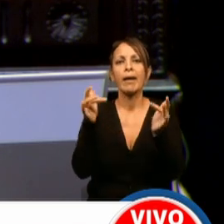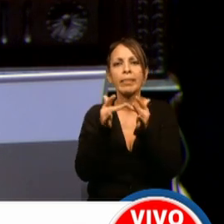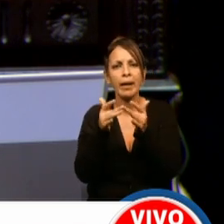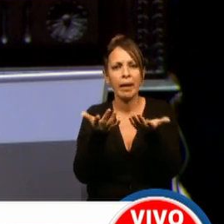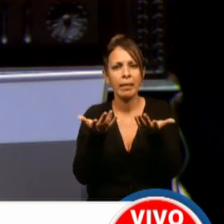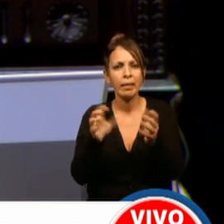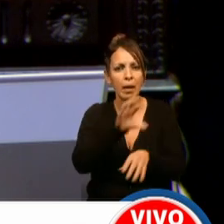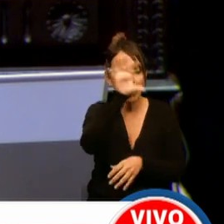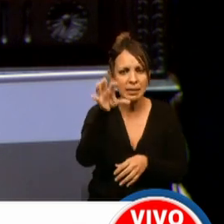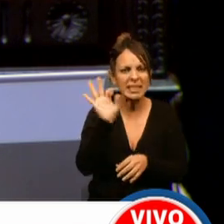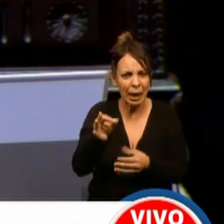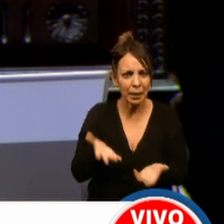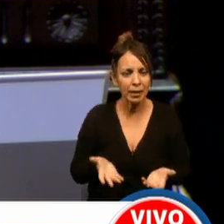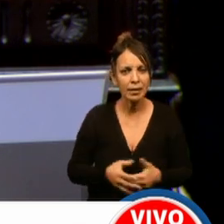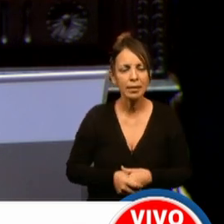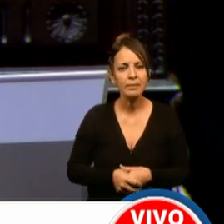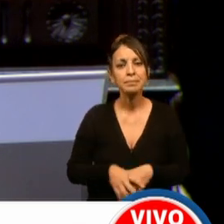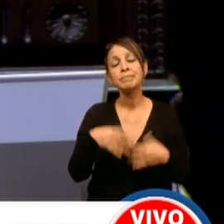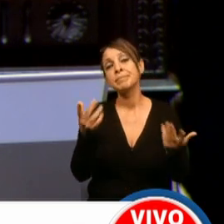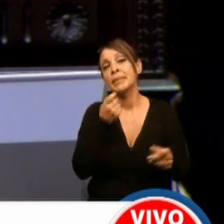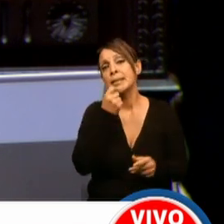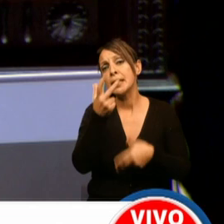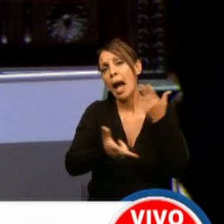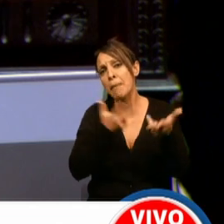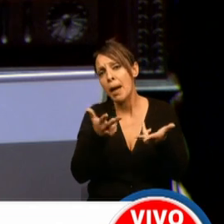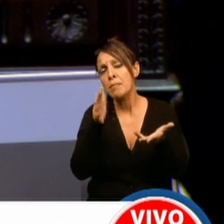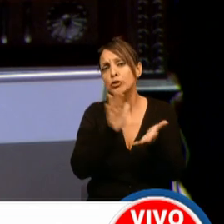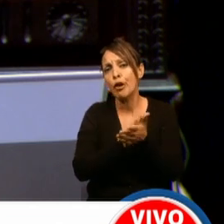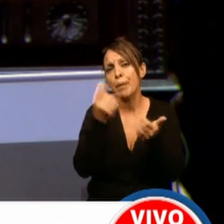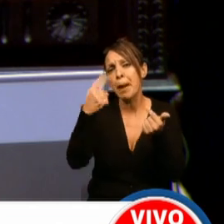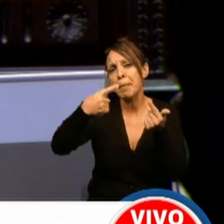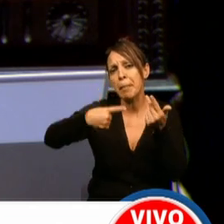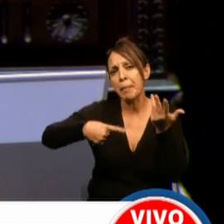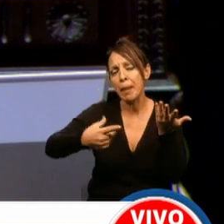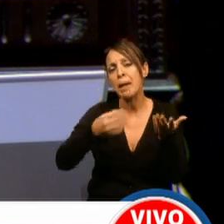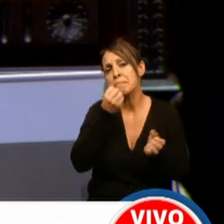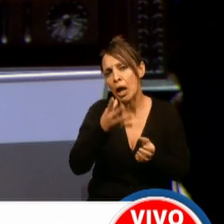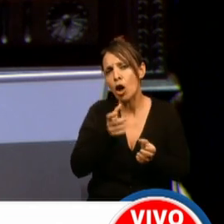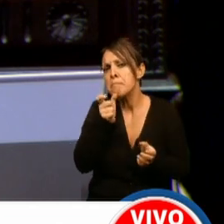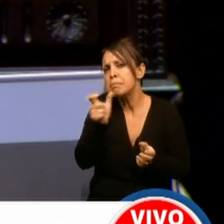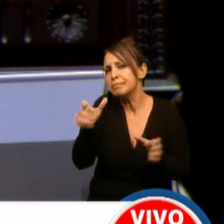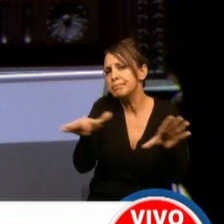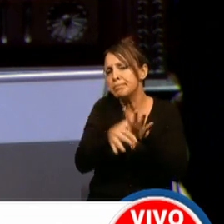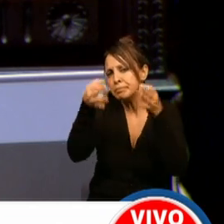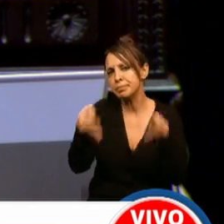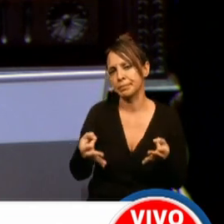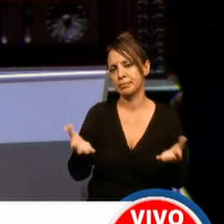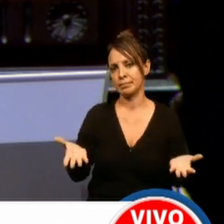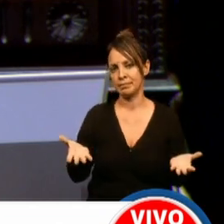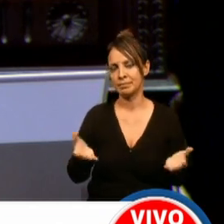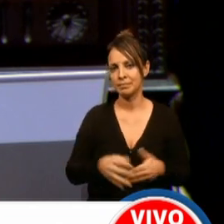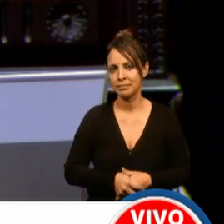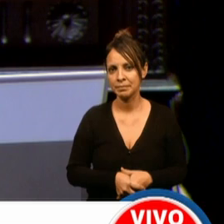argentina por lo tanto si vamos a hablar de estas cosas vamos a llamar a las cosas por su nombre presidente